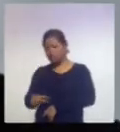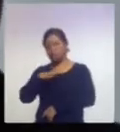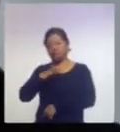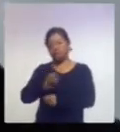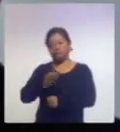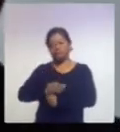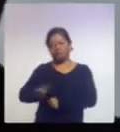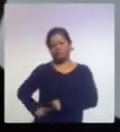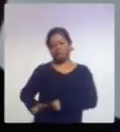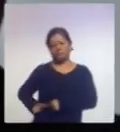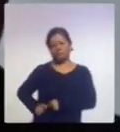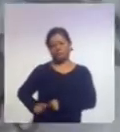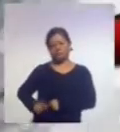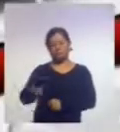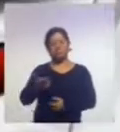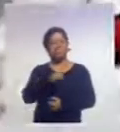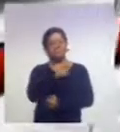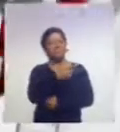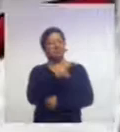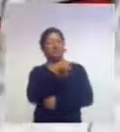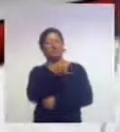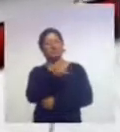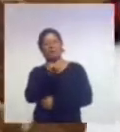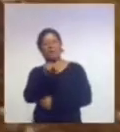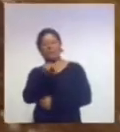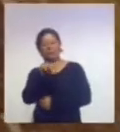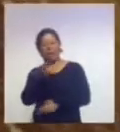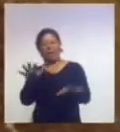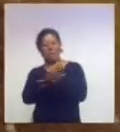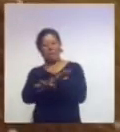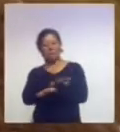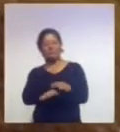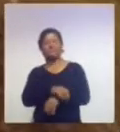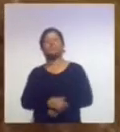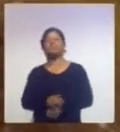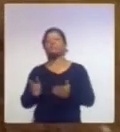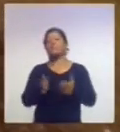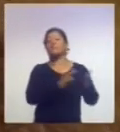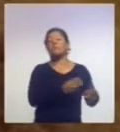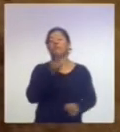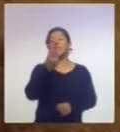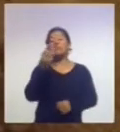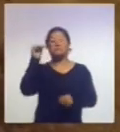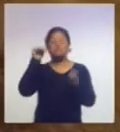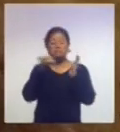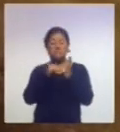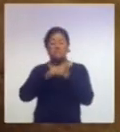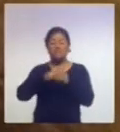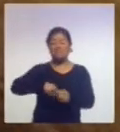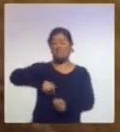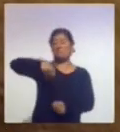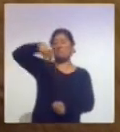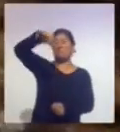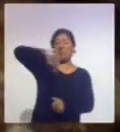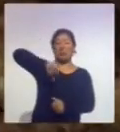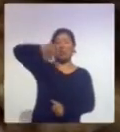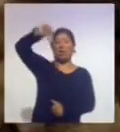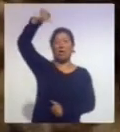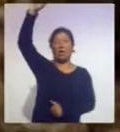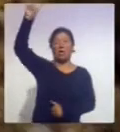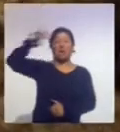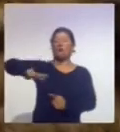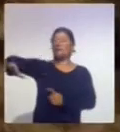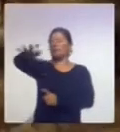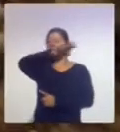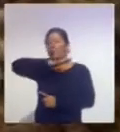el diferendo territorial con Guyana. A más de 3.000 metros de altura sobre el nivel del mar, rodeada por el viento,